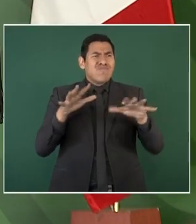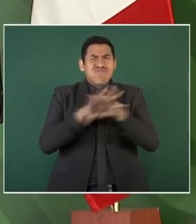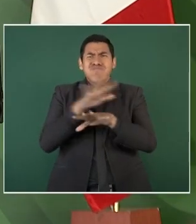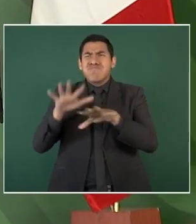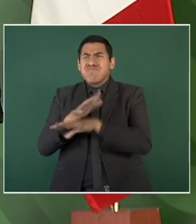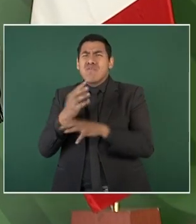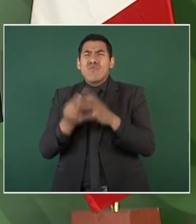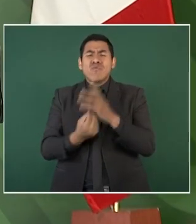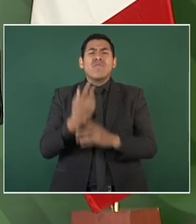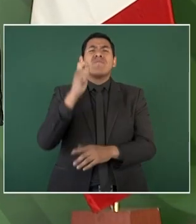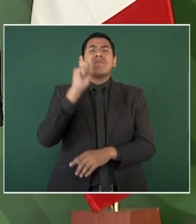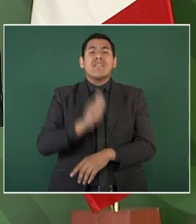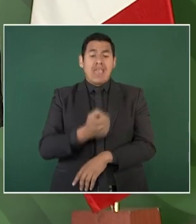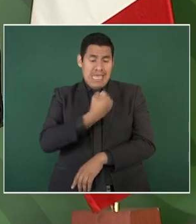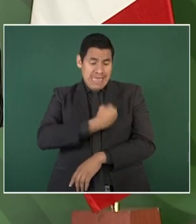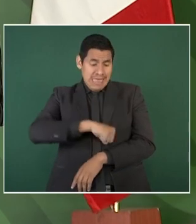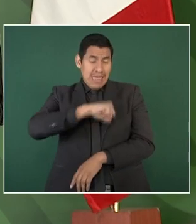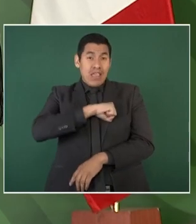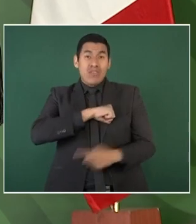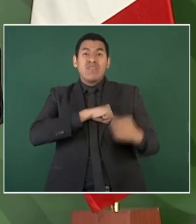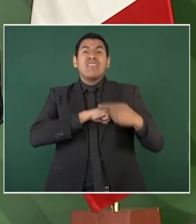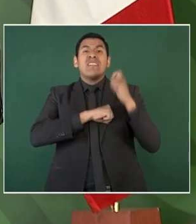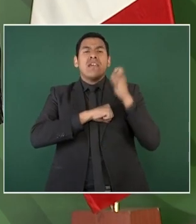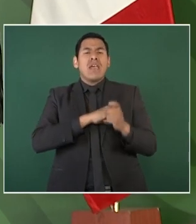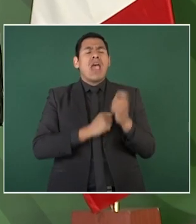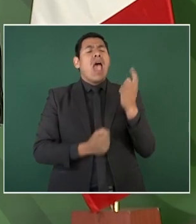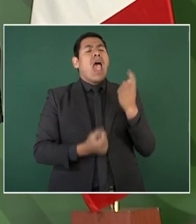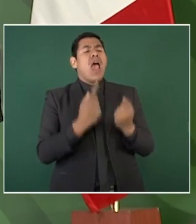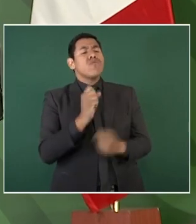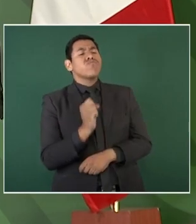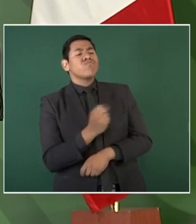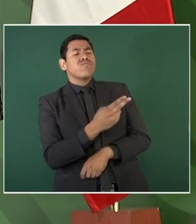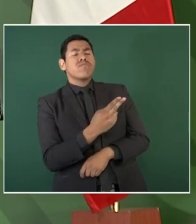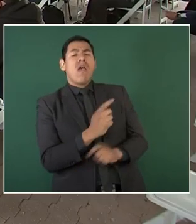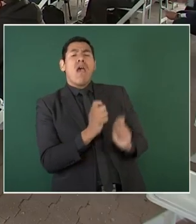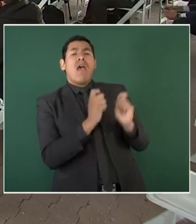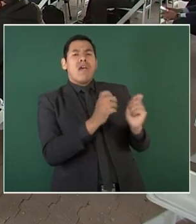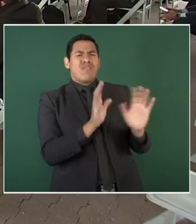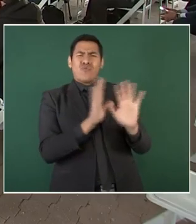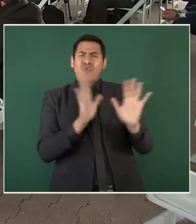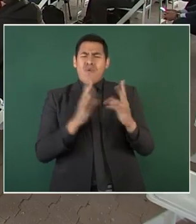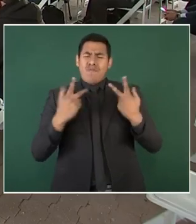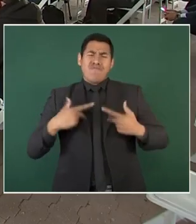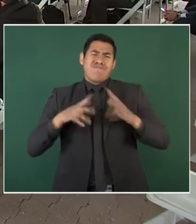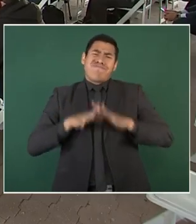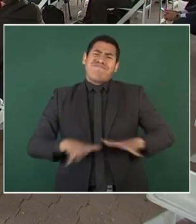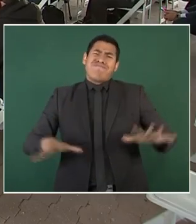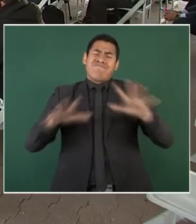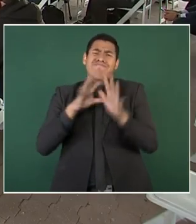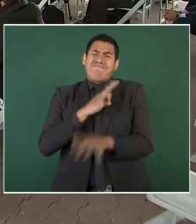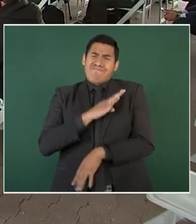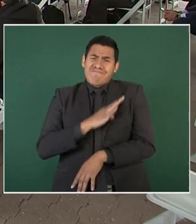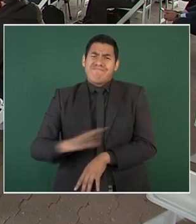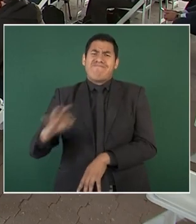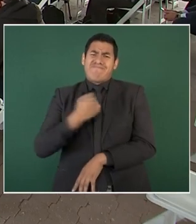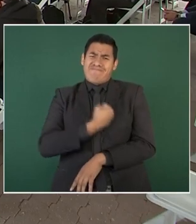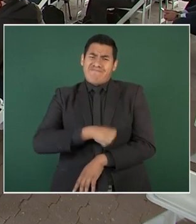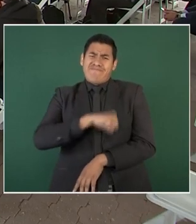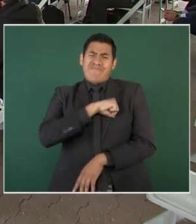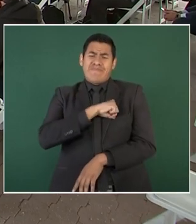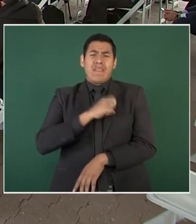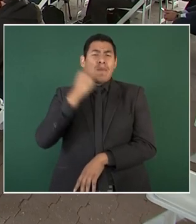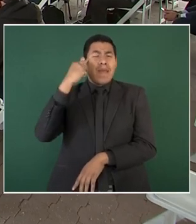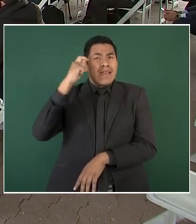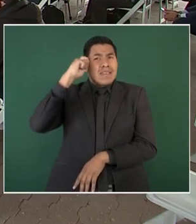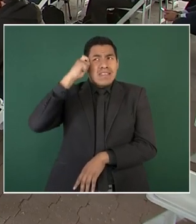un privilegio para convertirse en un derecho del pueblo. El Acuerdo Nacional para la Federalización de los Servicios de